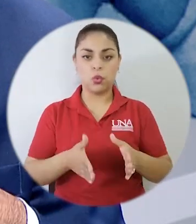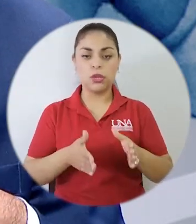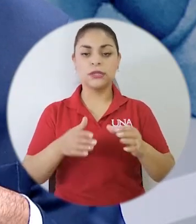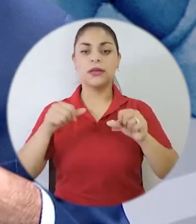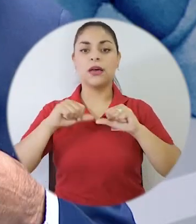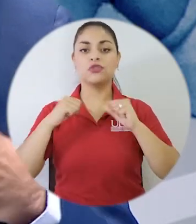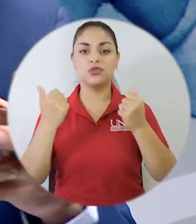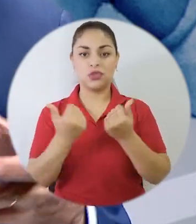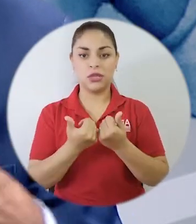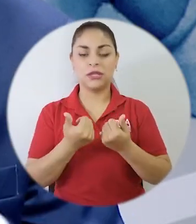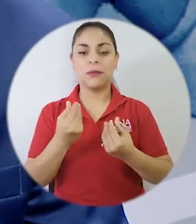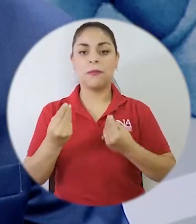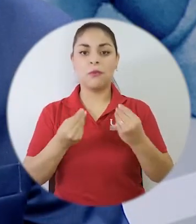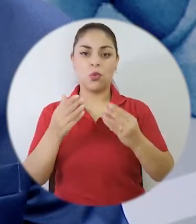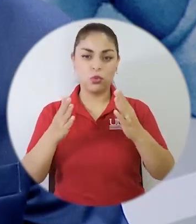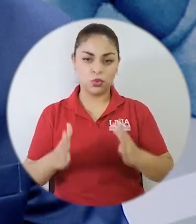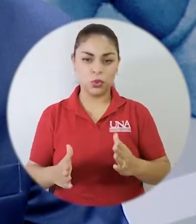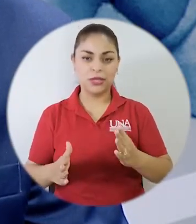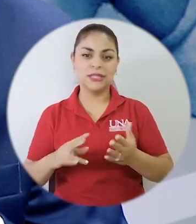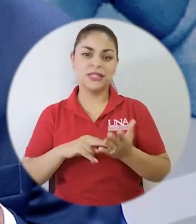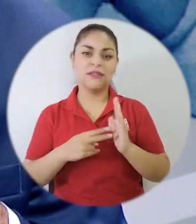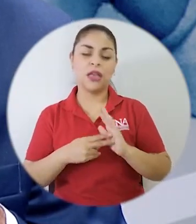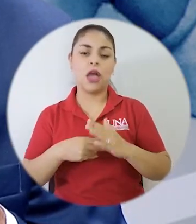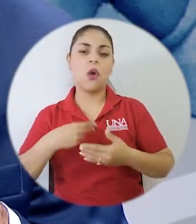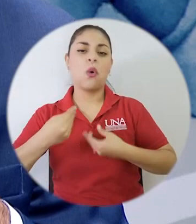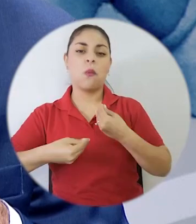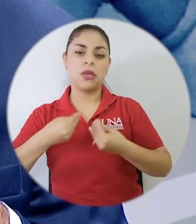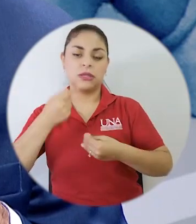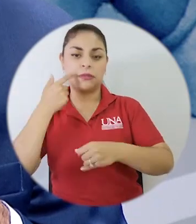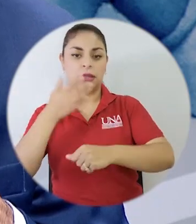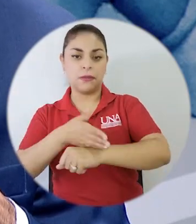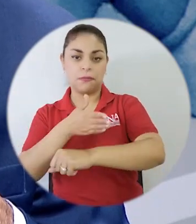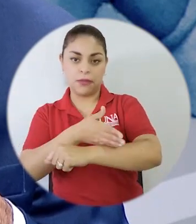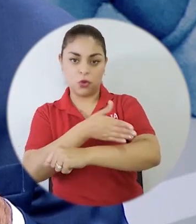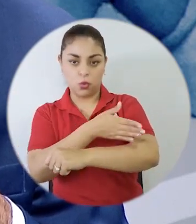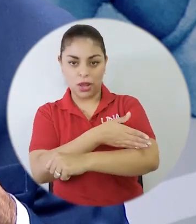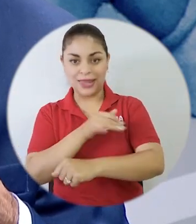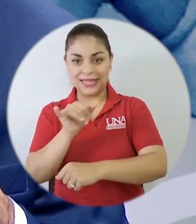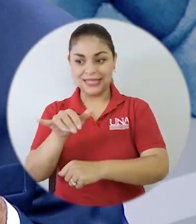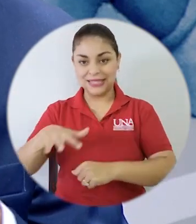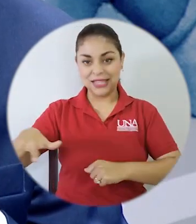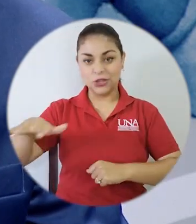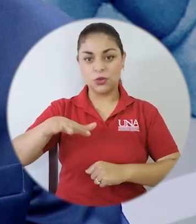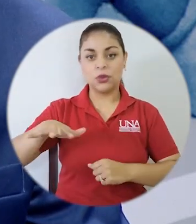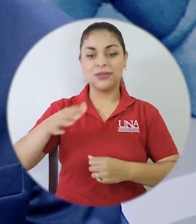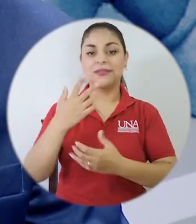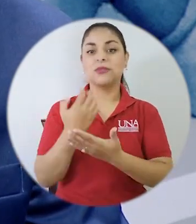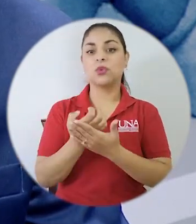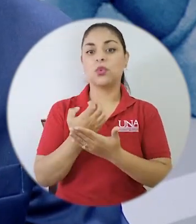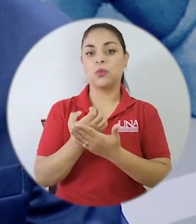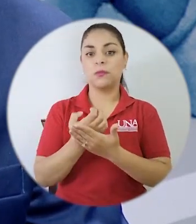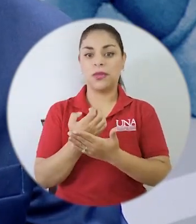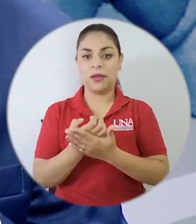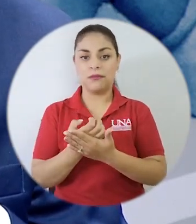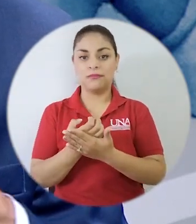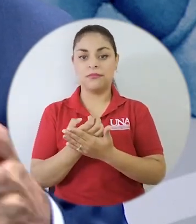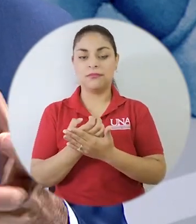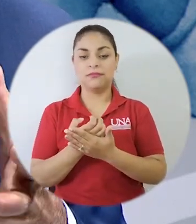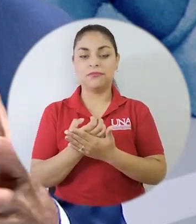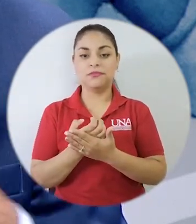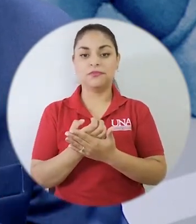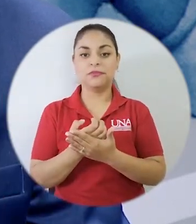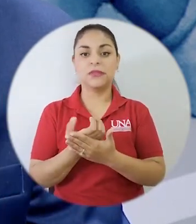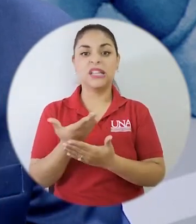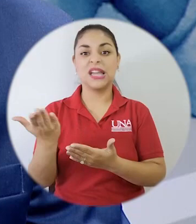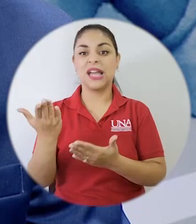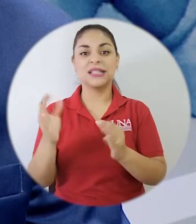medianas productoras, de asociaciones de productores, es decir, cómo hacer también para mejorar ese sector de la economía